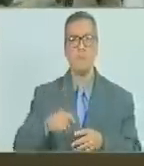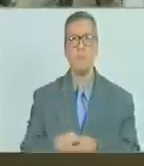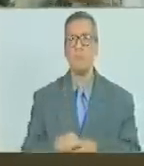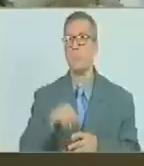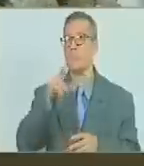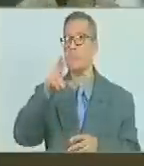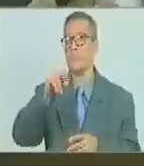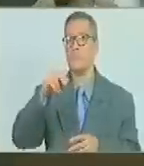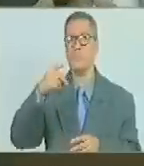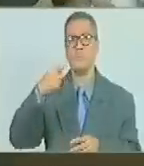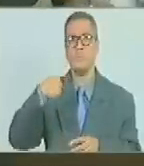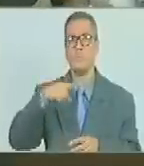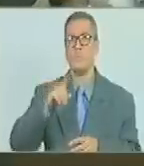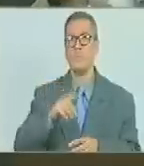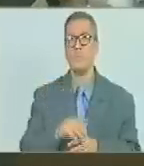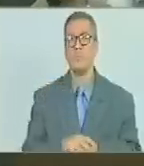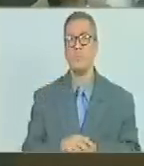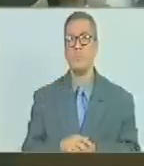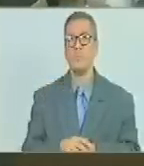no es